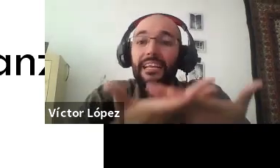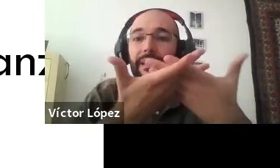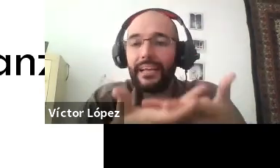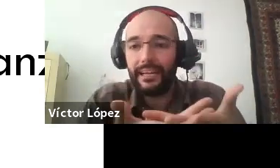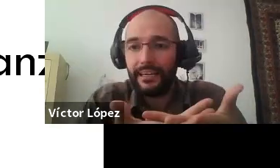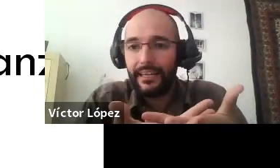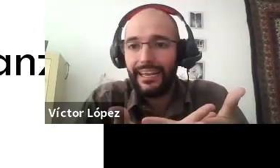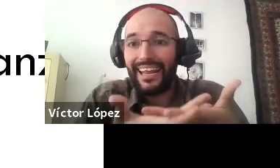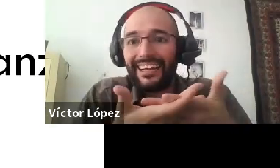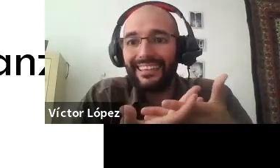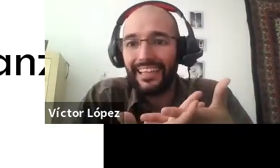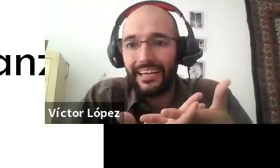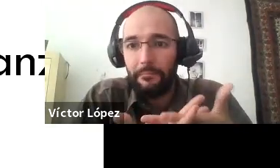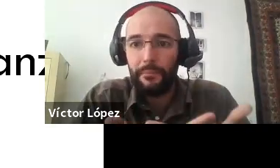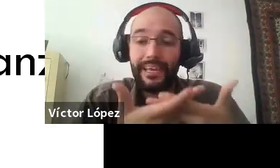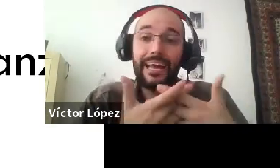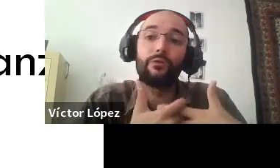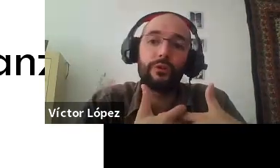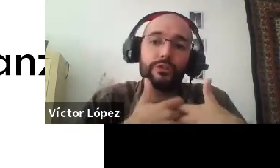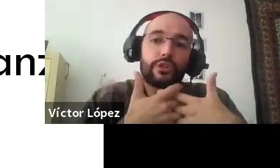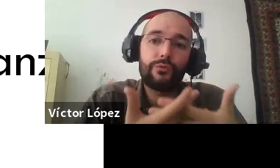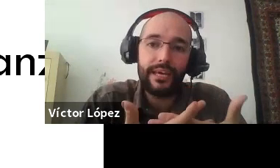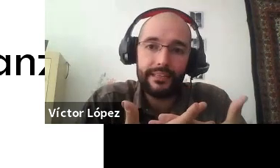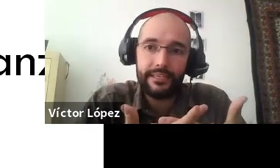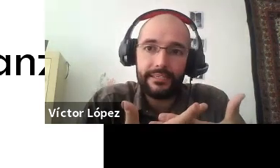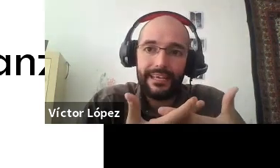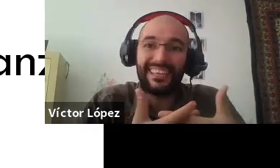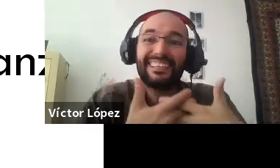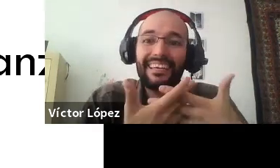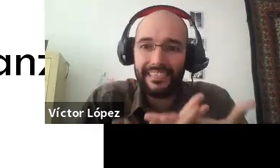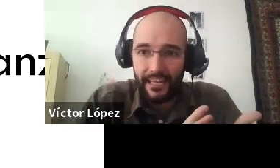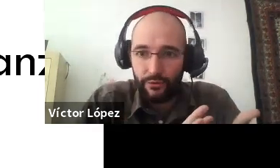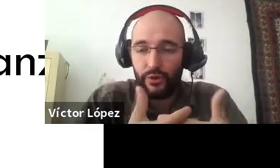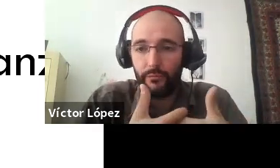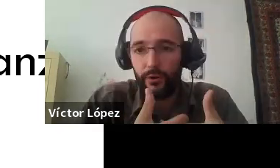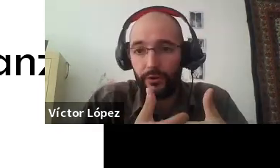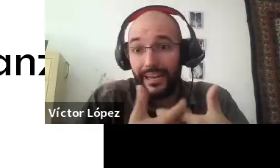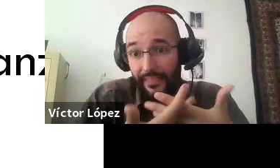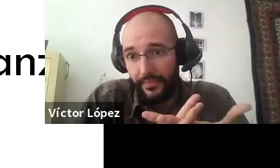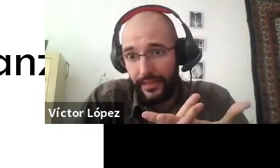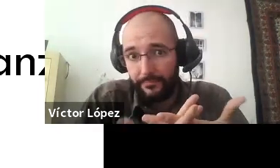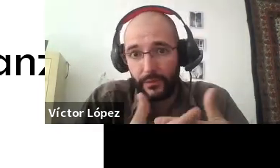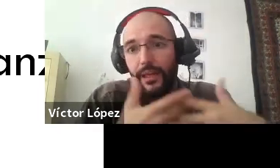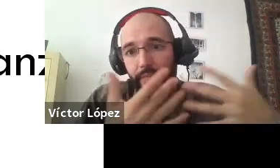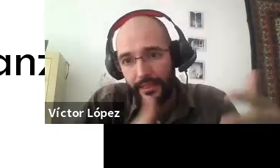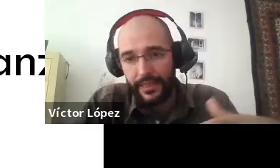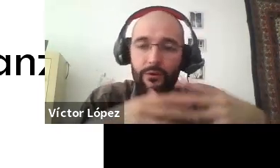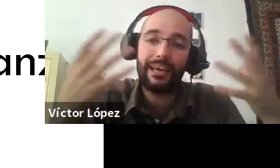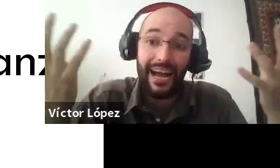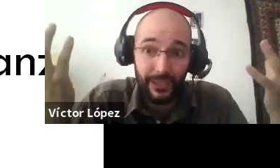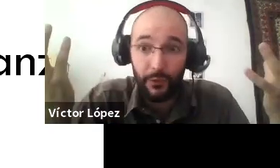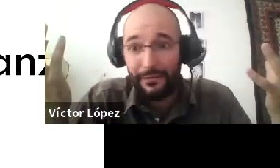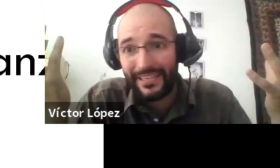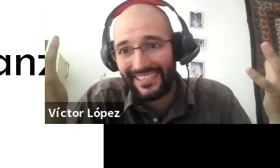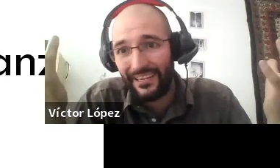de incrementar la cantidad de alumnos, de estudiantes interesados por la ciencia, ¿no? Por la ciencia o lo